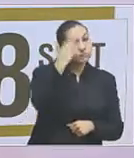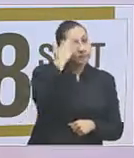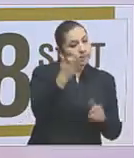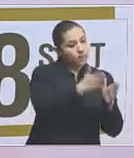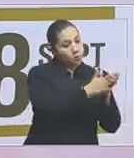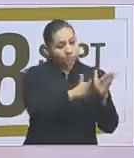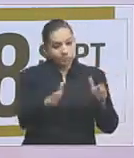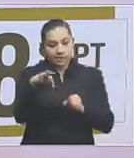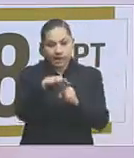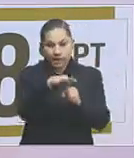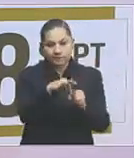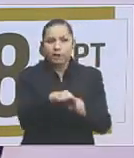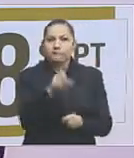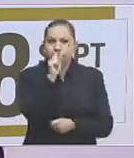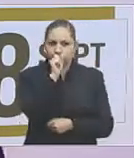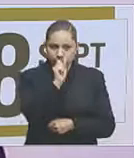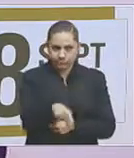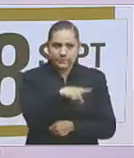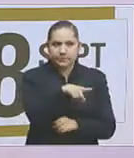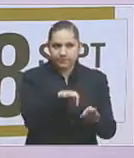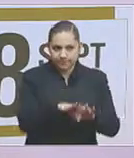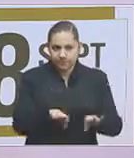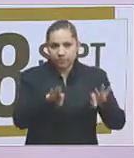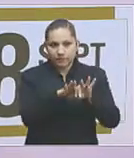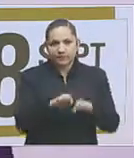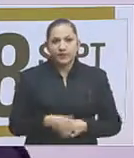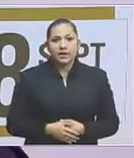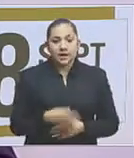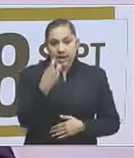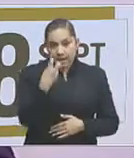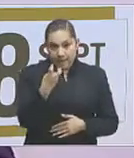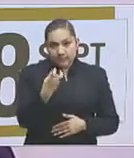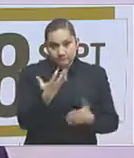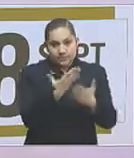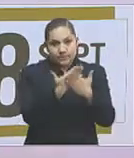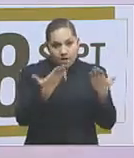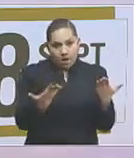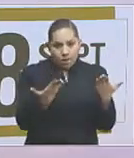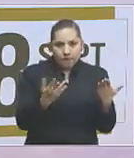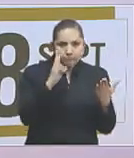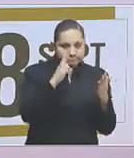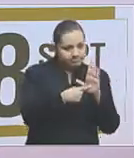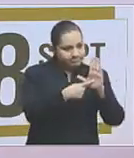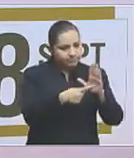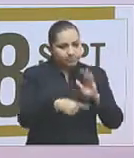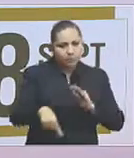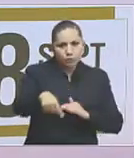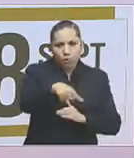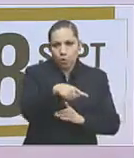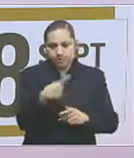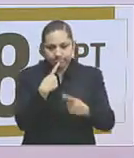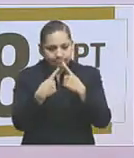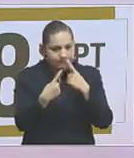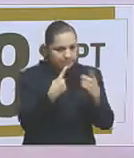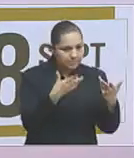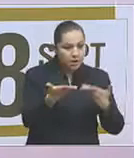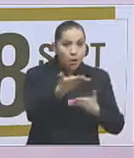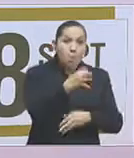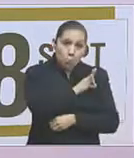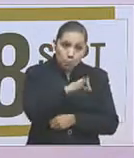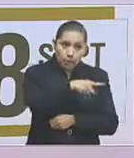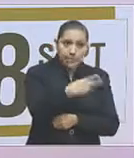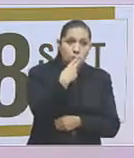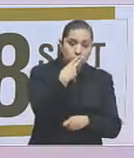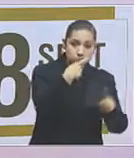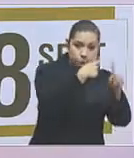como ya lo he mencionado el dilema entonces es que las redes sociales se pueden emplear constructivamente pero también se pueden poner